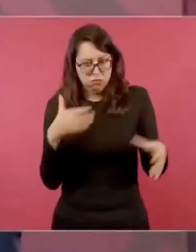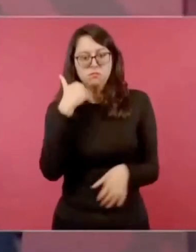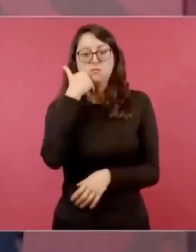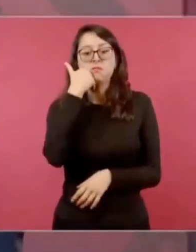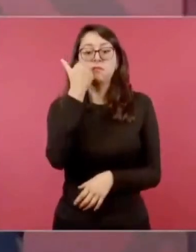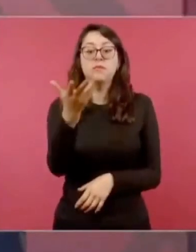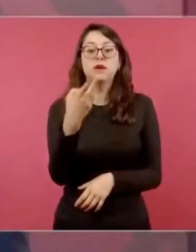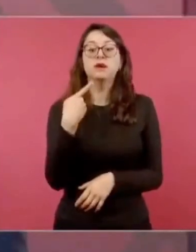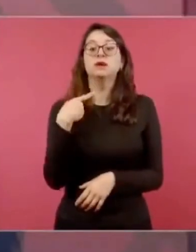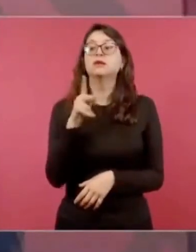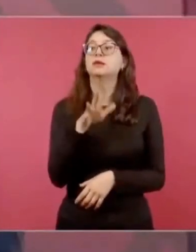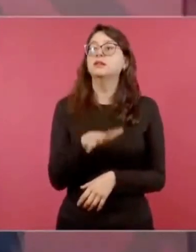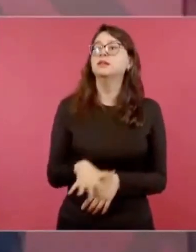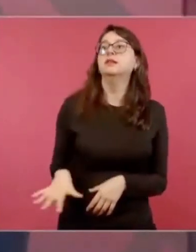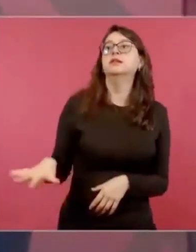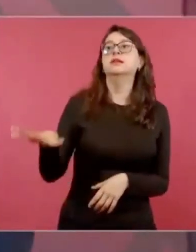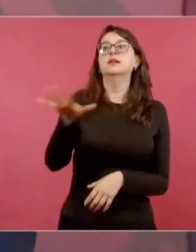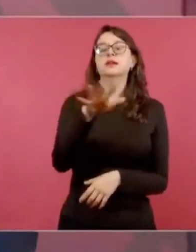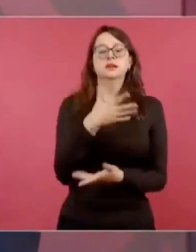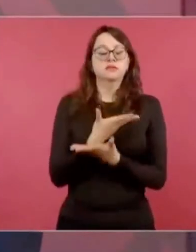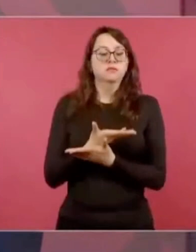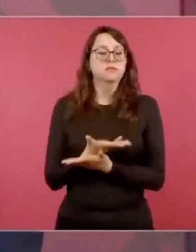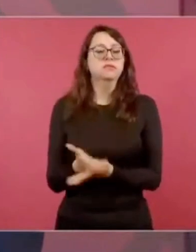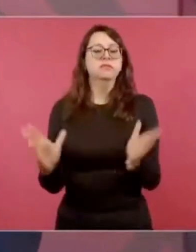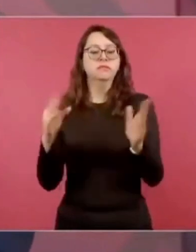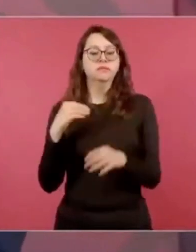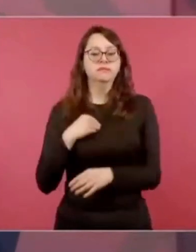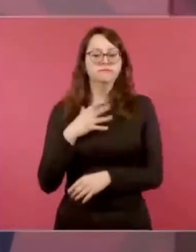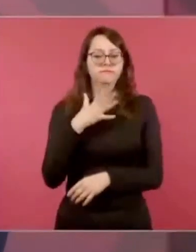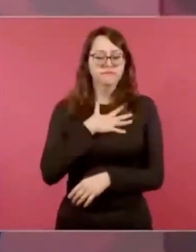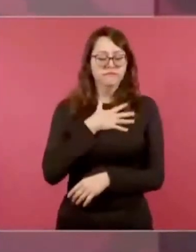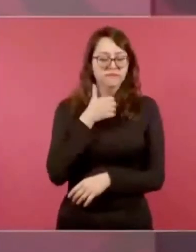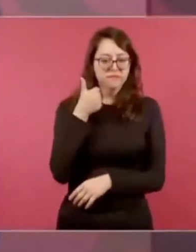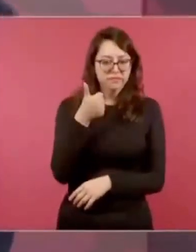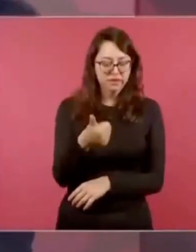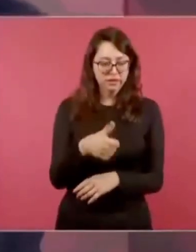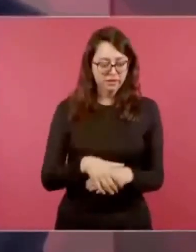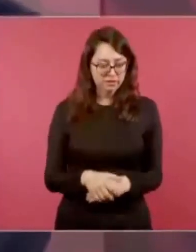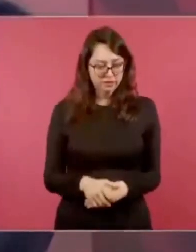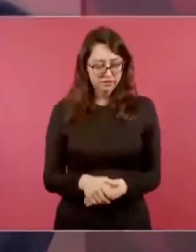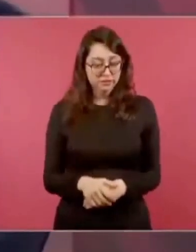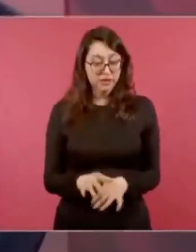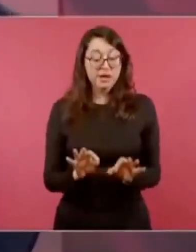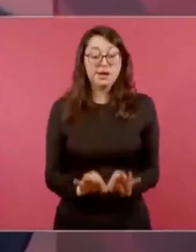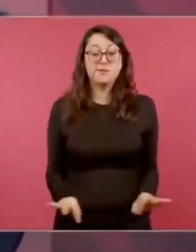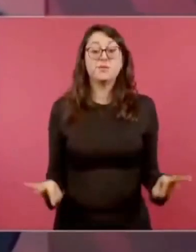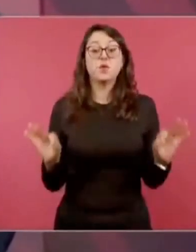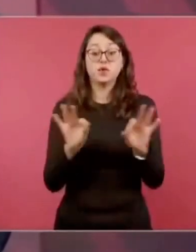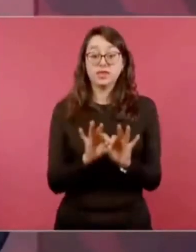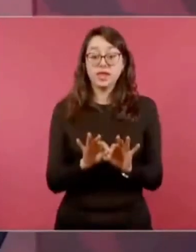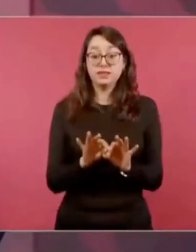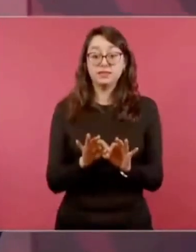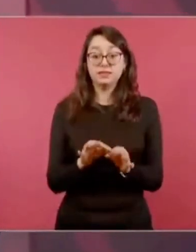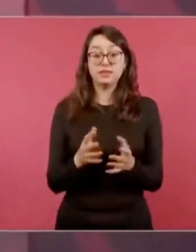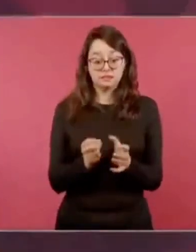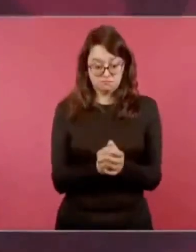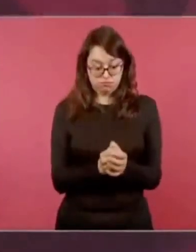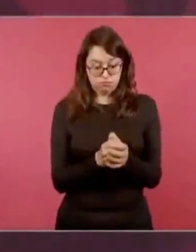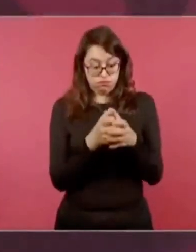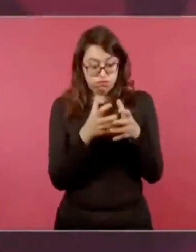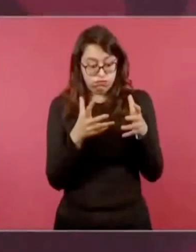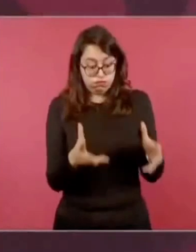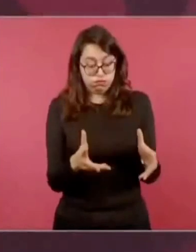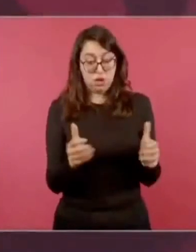Nuestra tesis es que no basta el crecimiento económico, sino que es indispensable la justicia social.